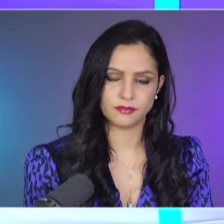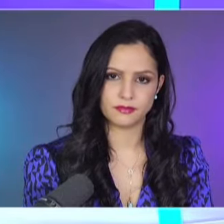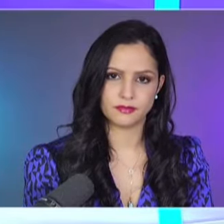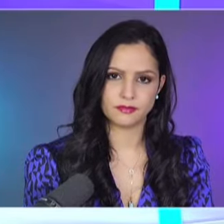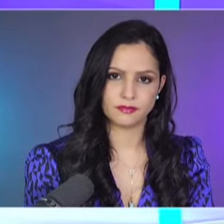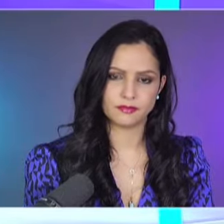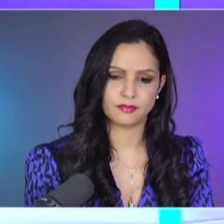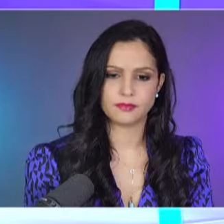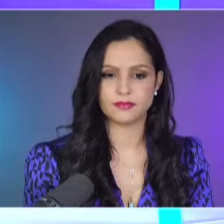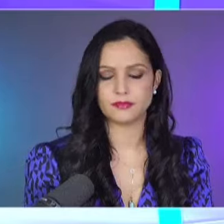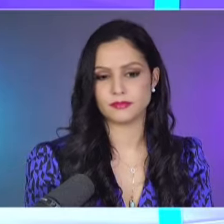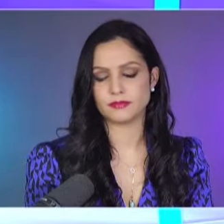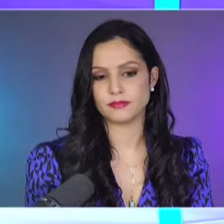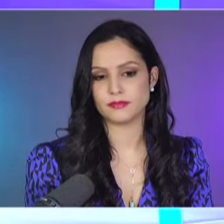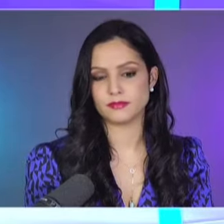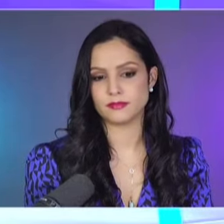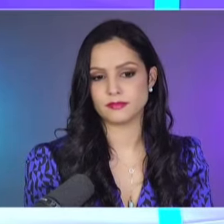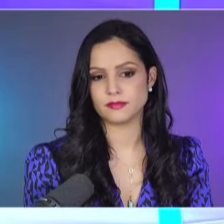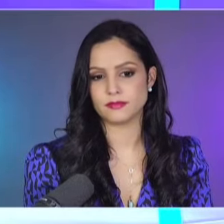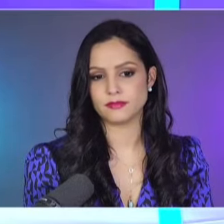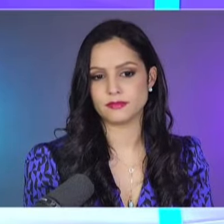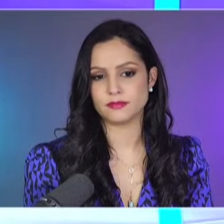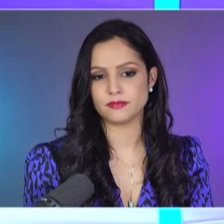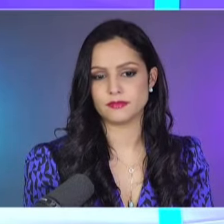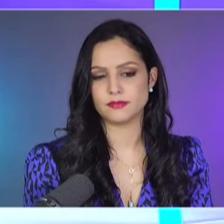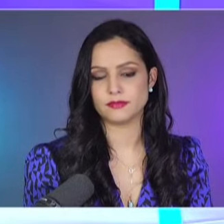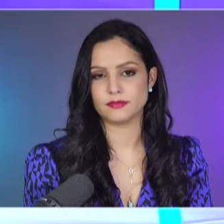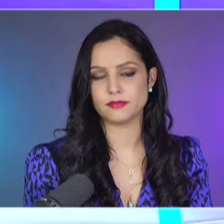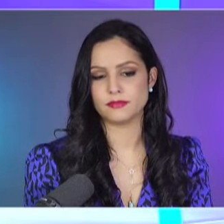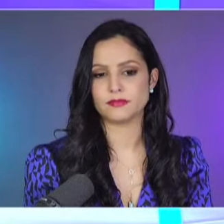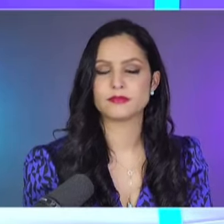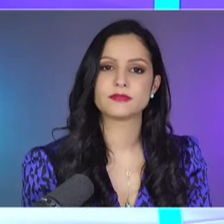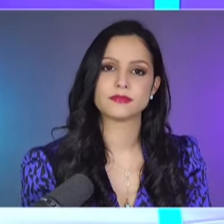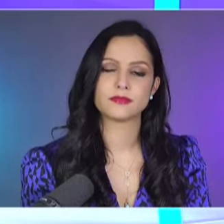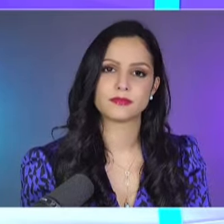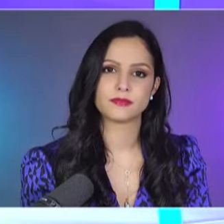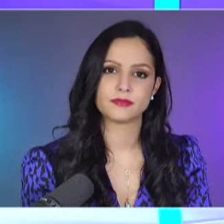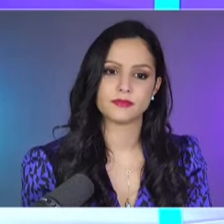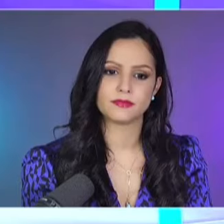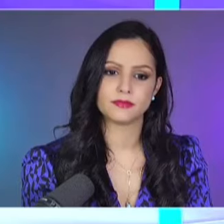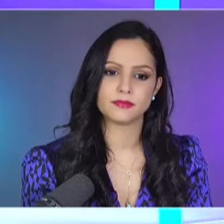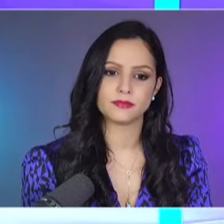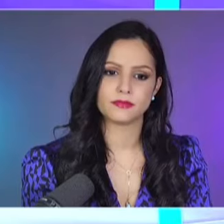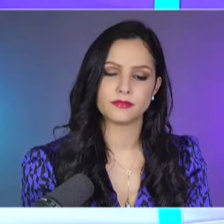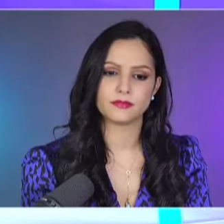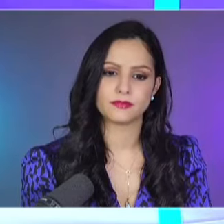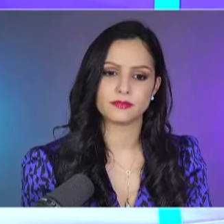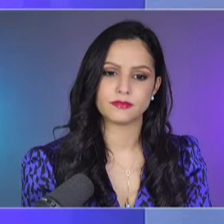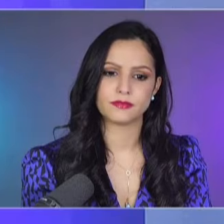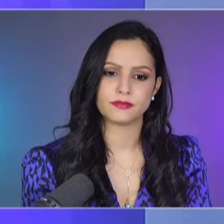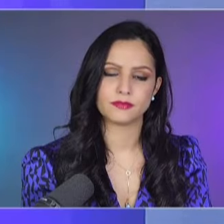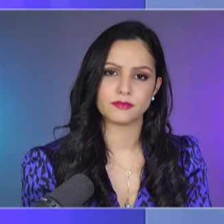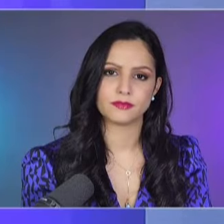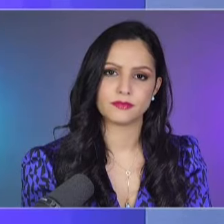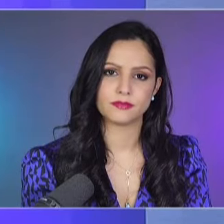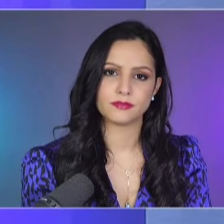tienen la oportunidad de darle a sus hijos mejores oportunidades. Por muchas razones, yo insisto, porque cuando no pueden conseguir un empleo,